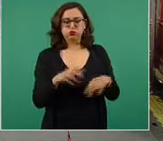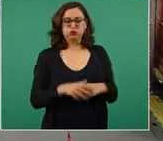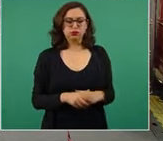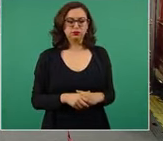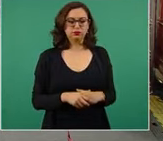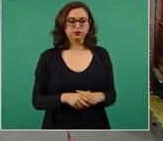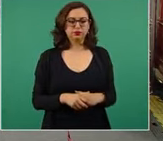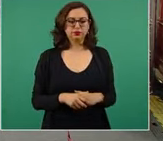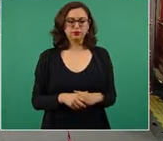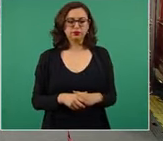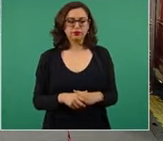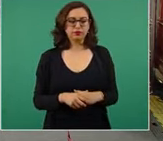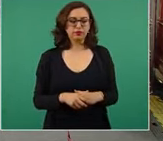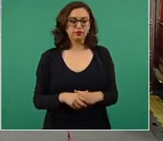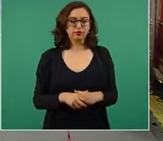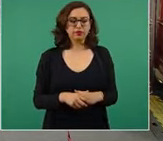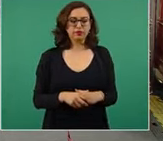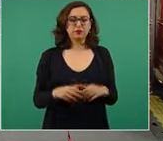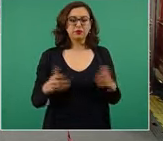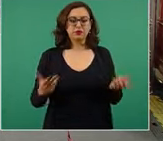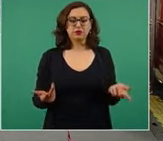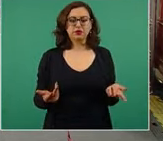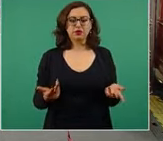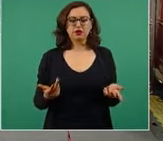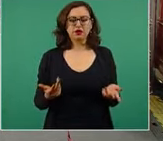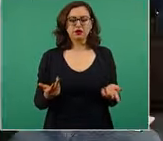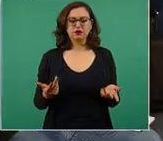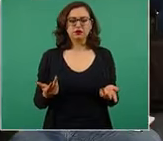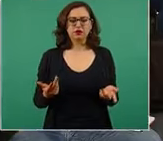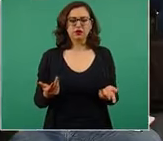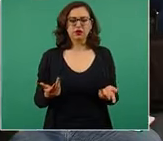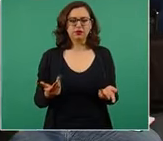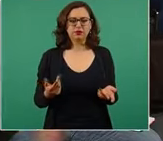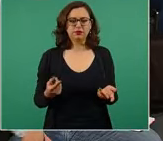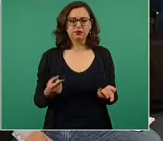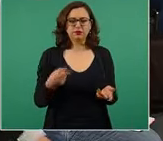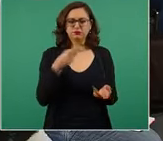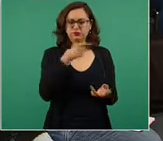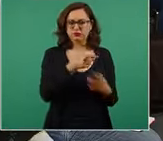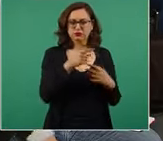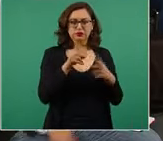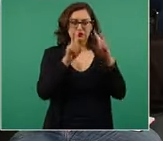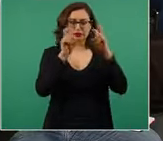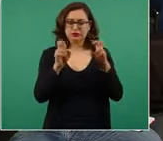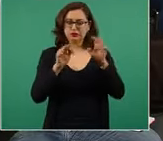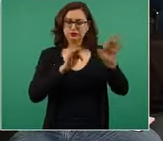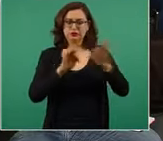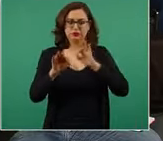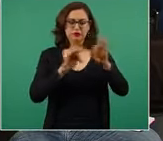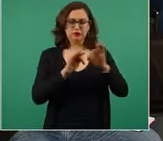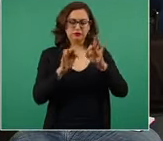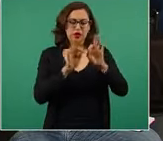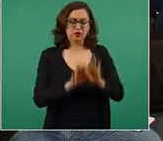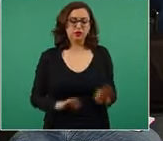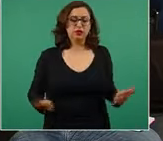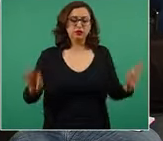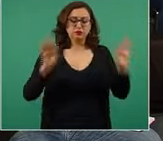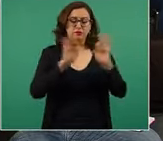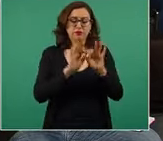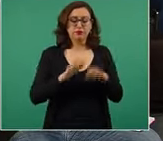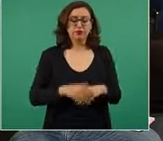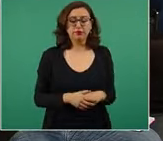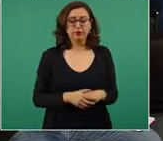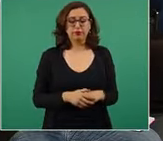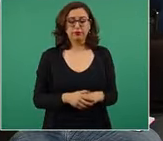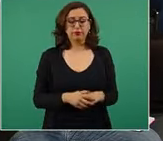mucho contacto con el trabajo que está usted haciendo, sembrando vida. El segundo punto que también es importante,